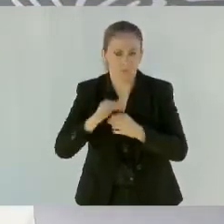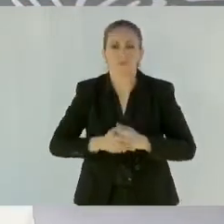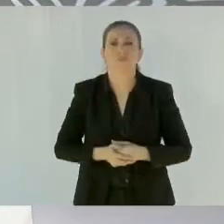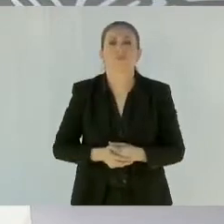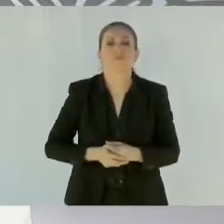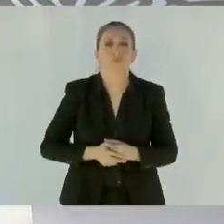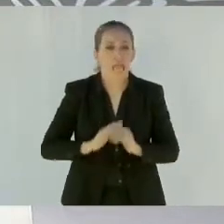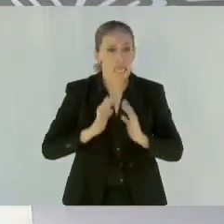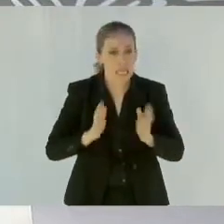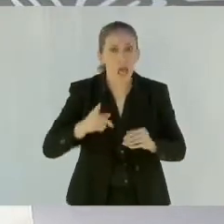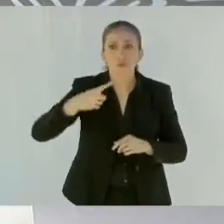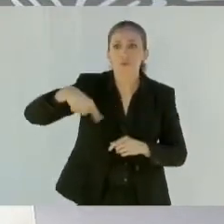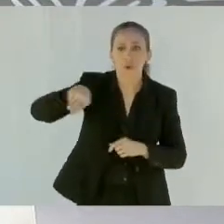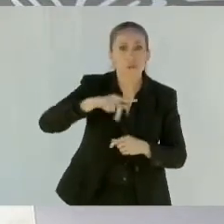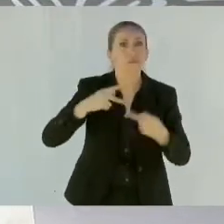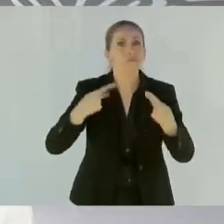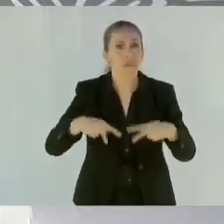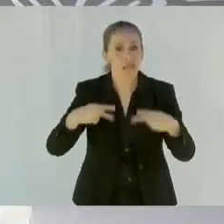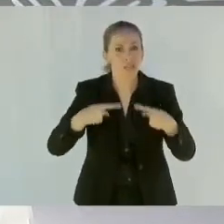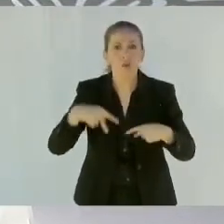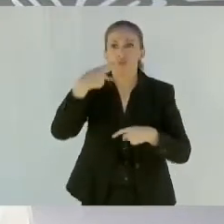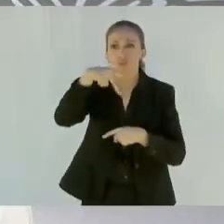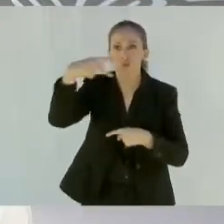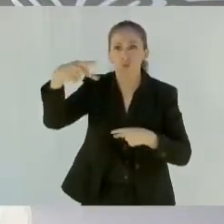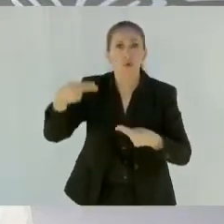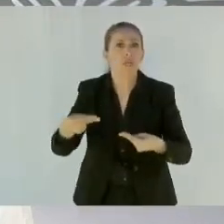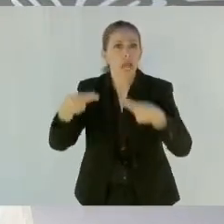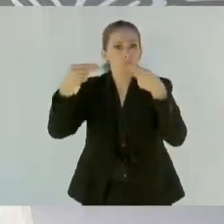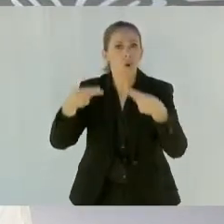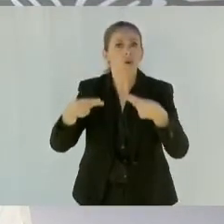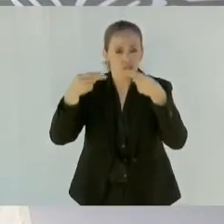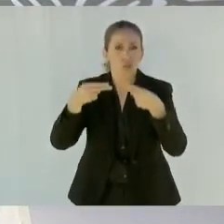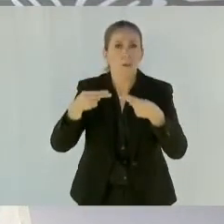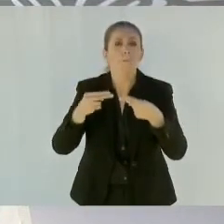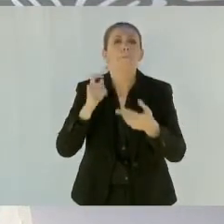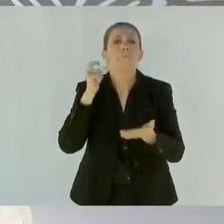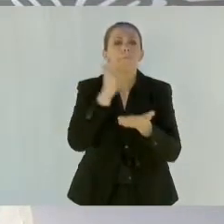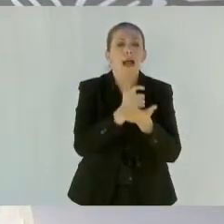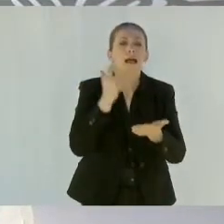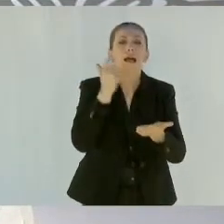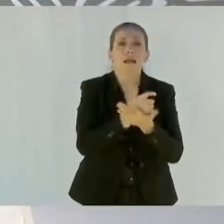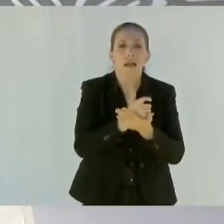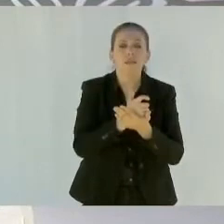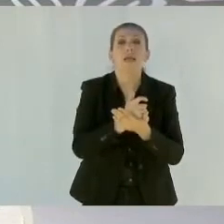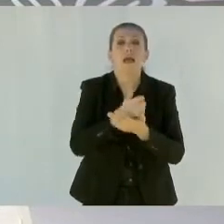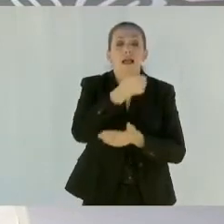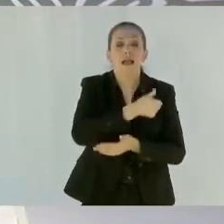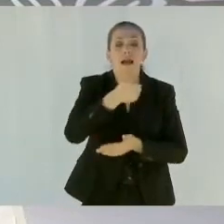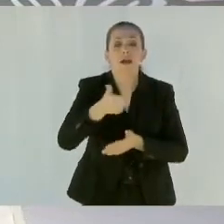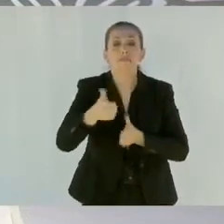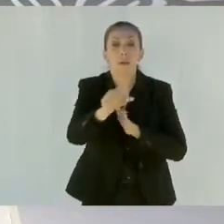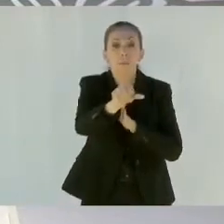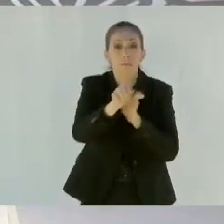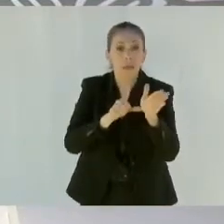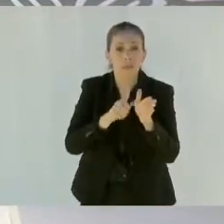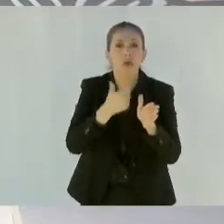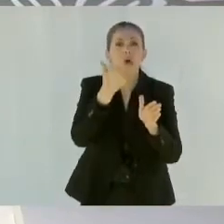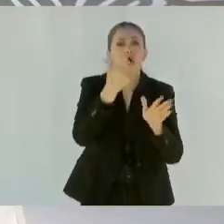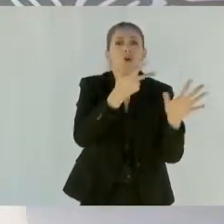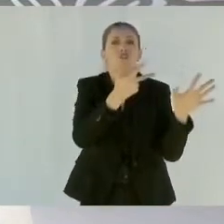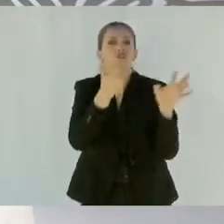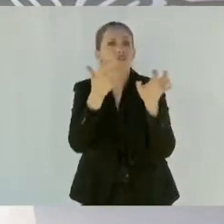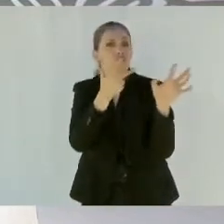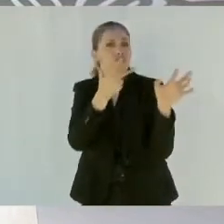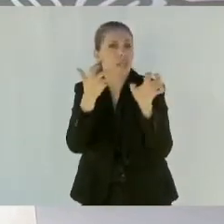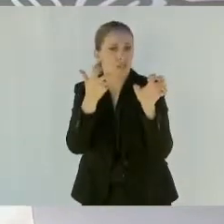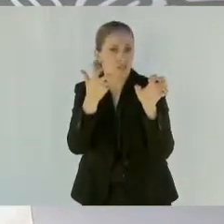aportando, están devolviendo 800 pesos mensuales. Se entregaron estos créditos